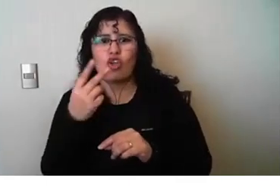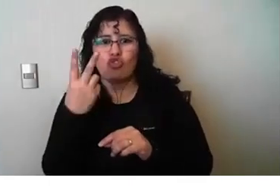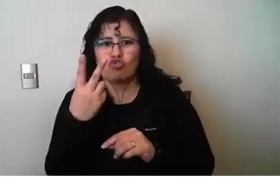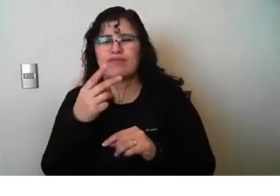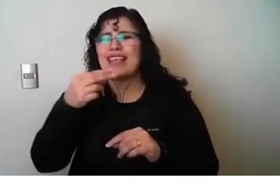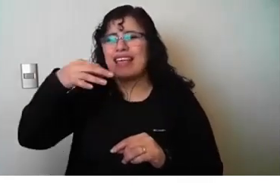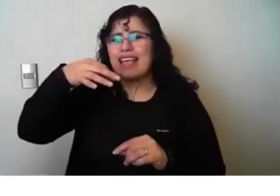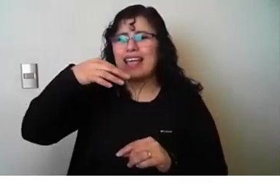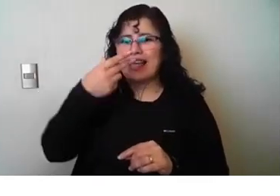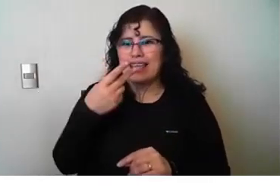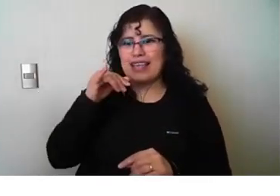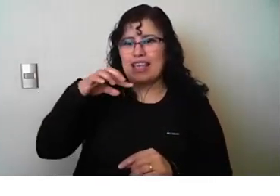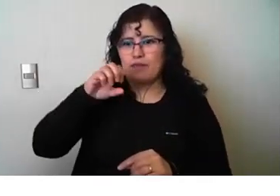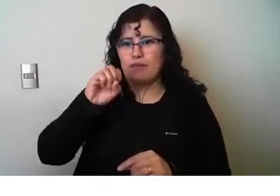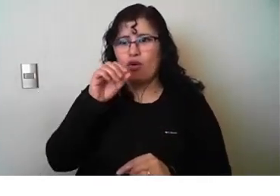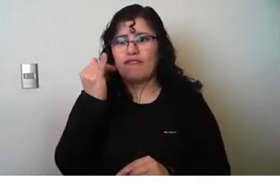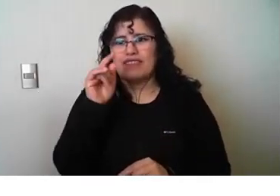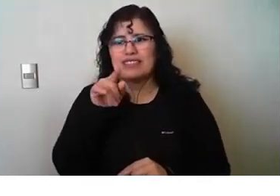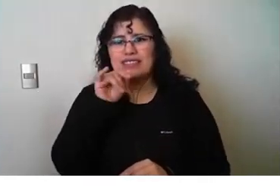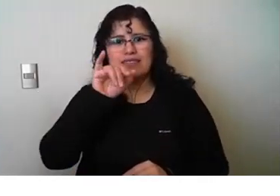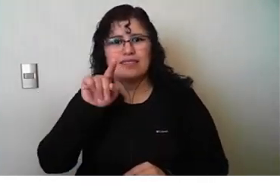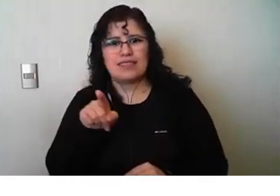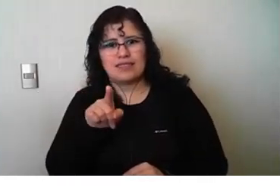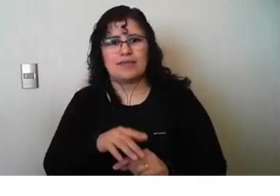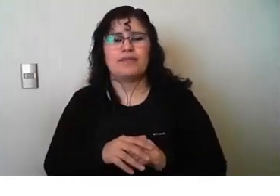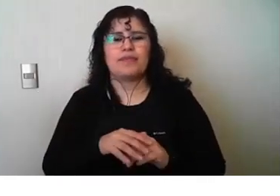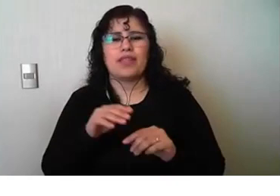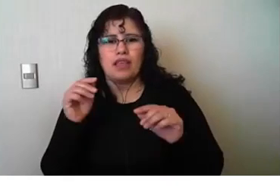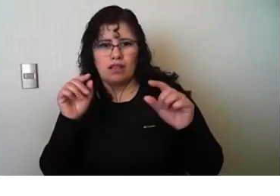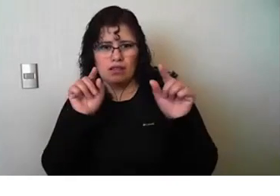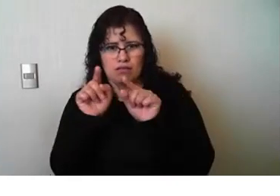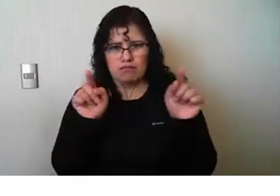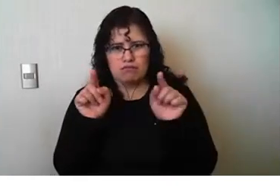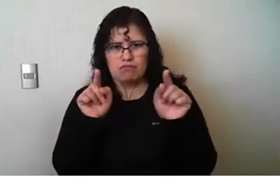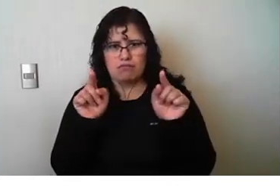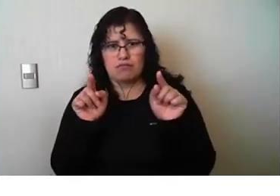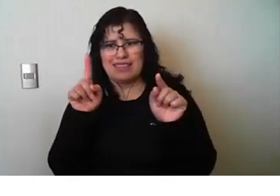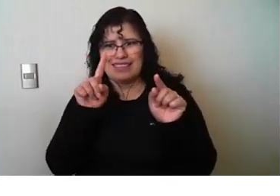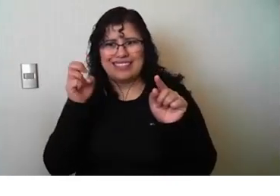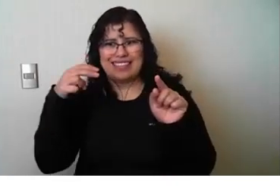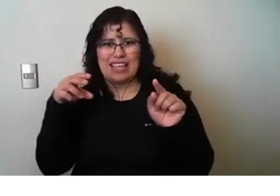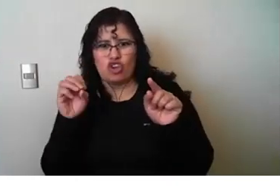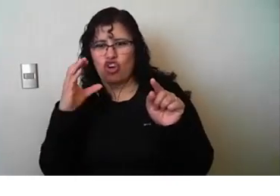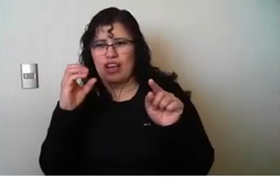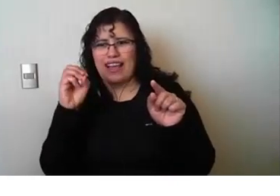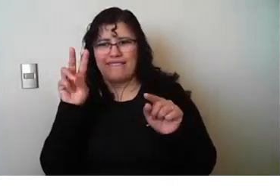hipófisis. Al lateral a ello tenemos dos grandes senos, que son los senos